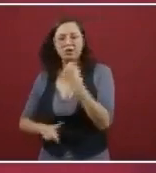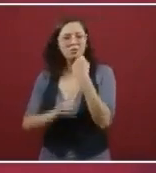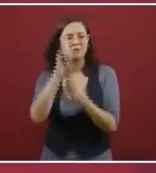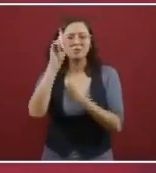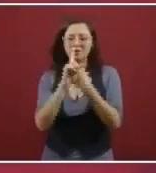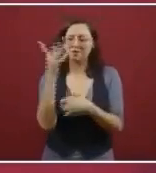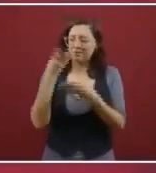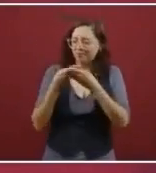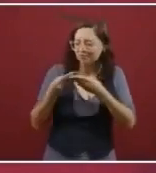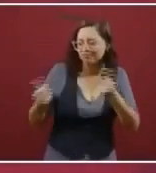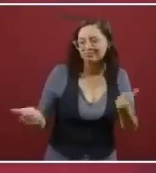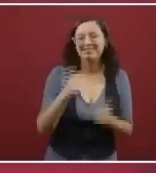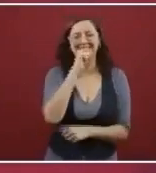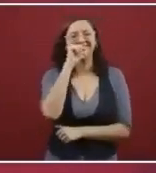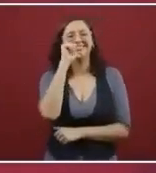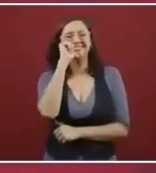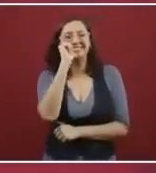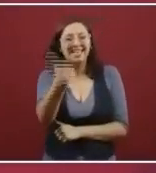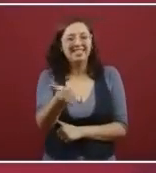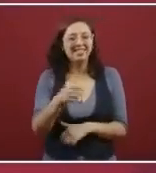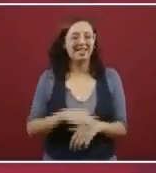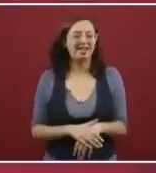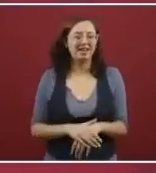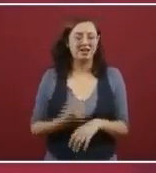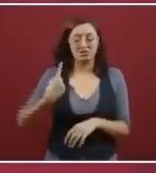nuestra frontera sur